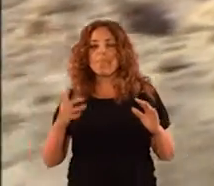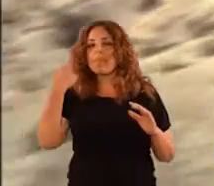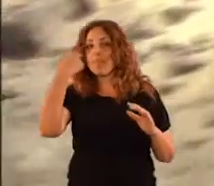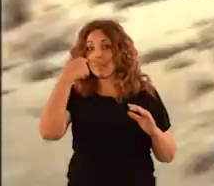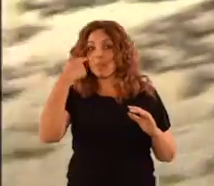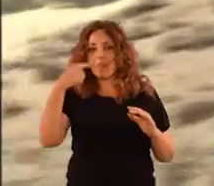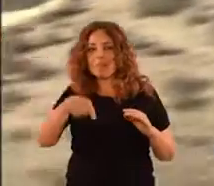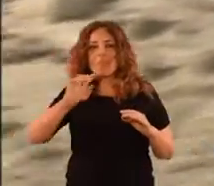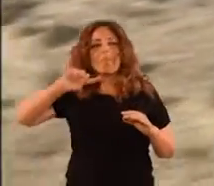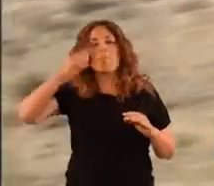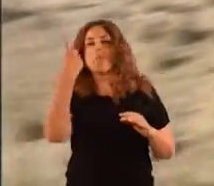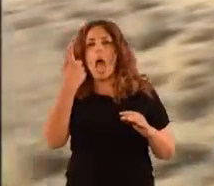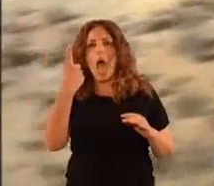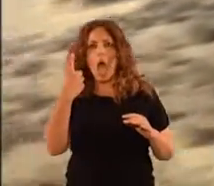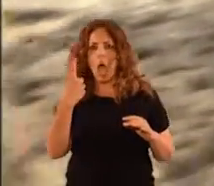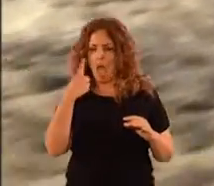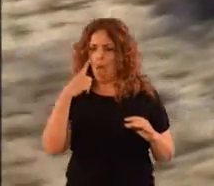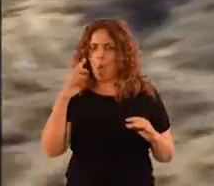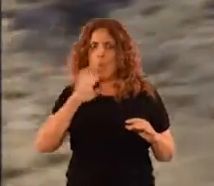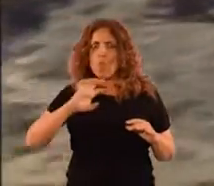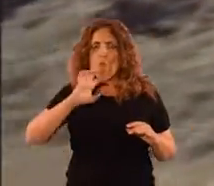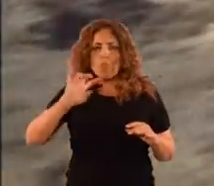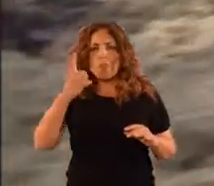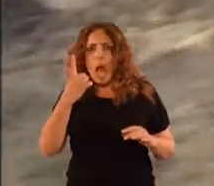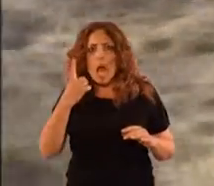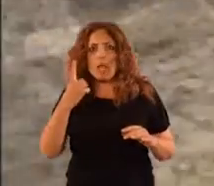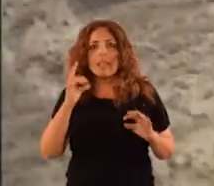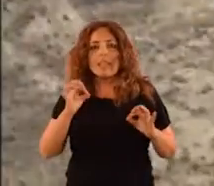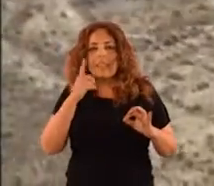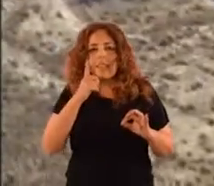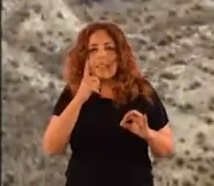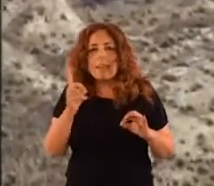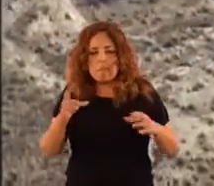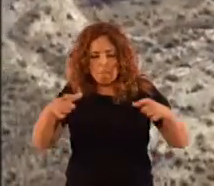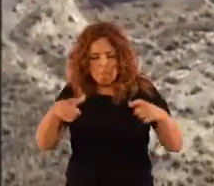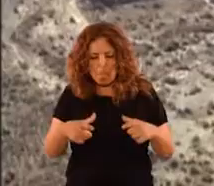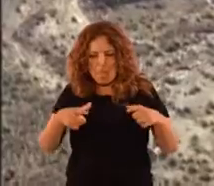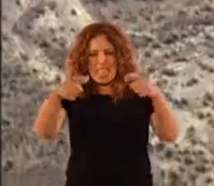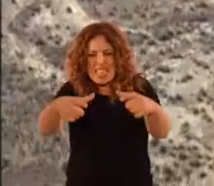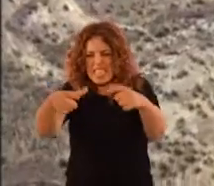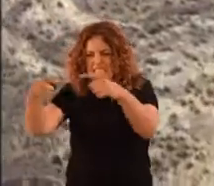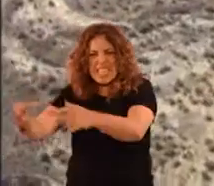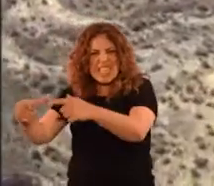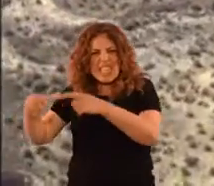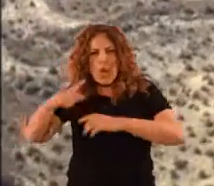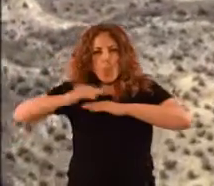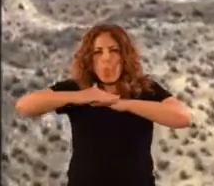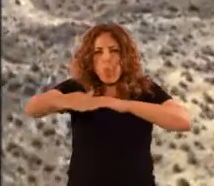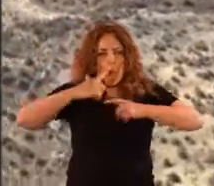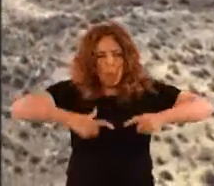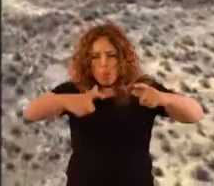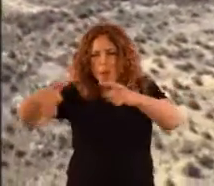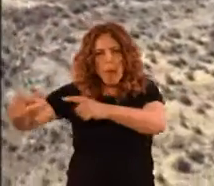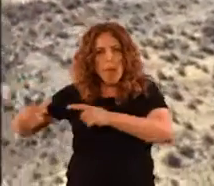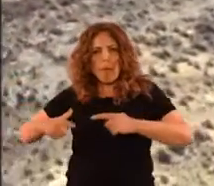Sin embargo, las formas superficiales de disolución que más llamarán nuestra atención son una multitud de pequeñas depresiones circulares